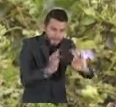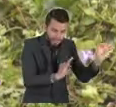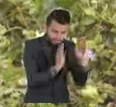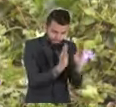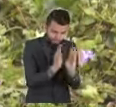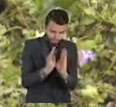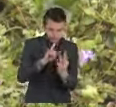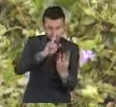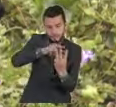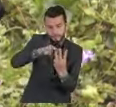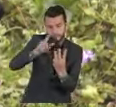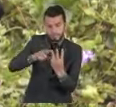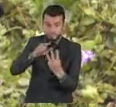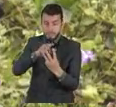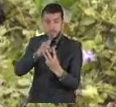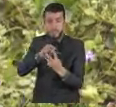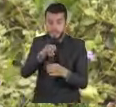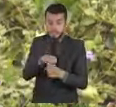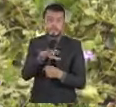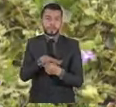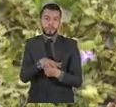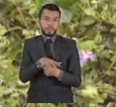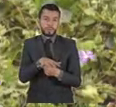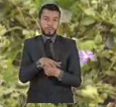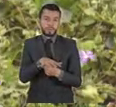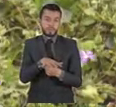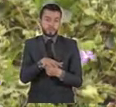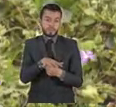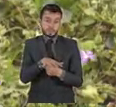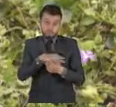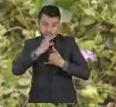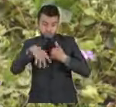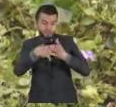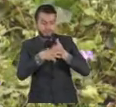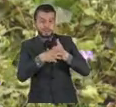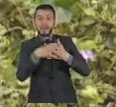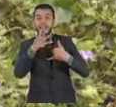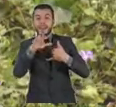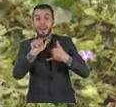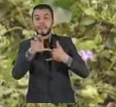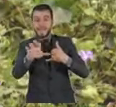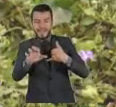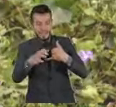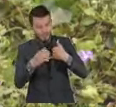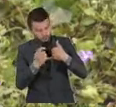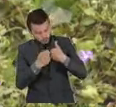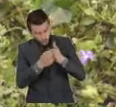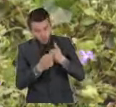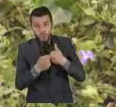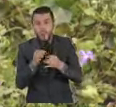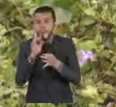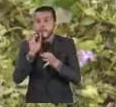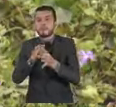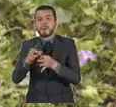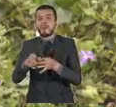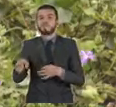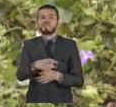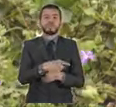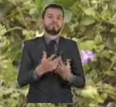A escala de región central, de nuestra RAPE, y a esa escala tiene que poder planear dos cosas